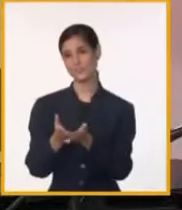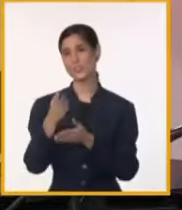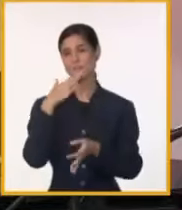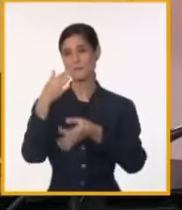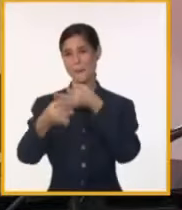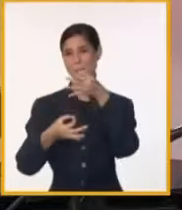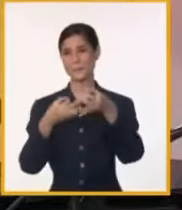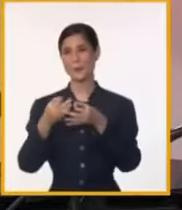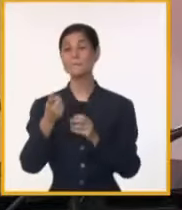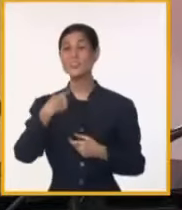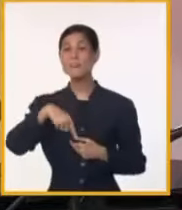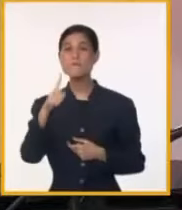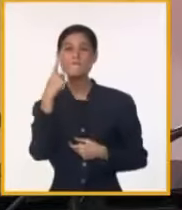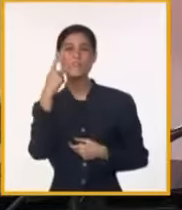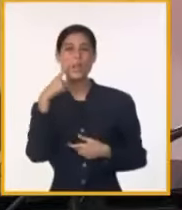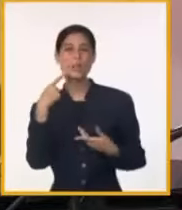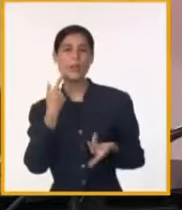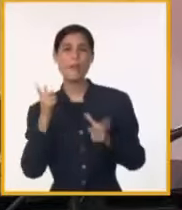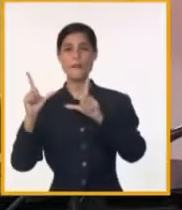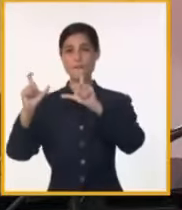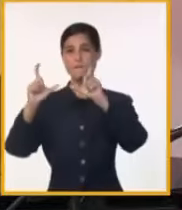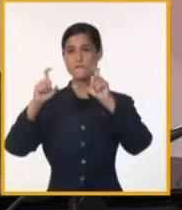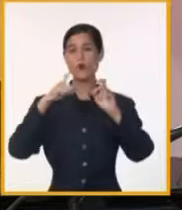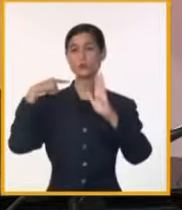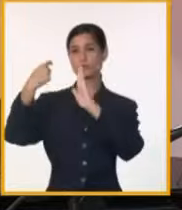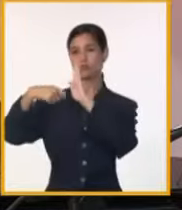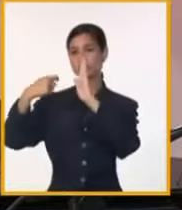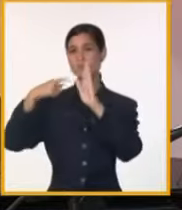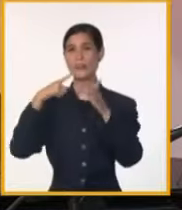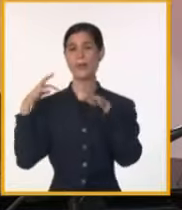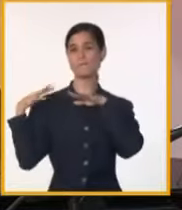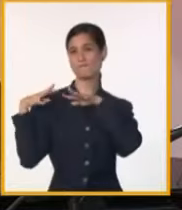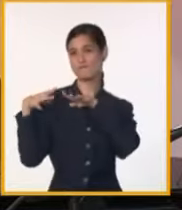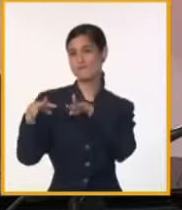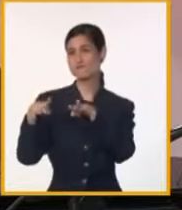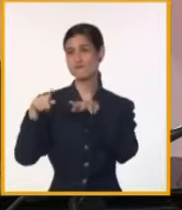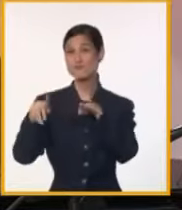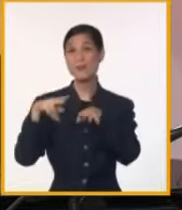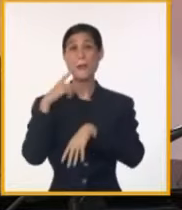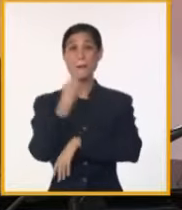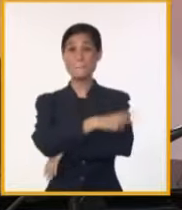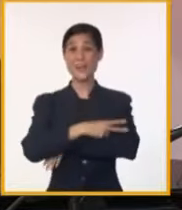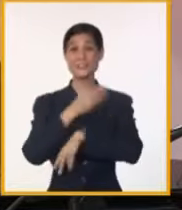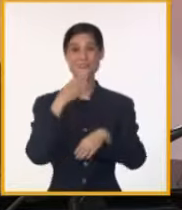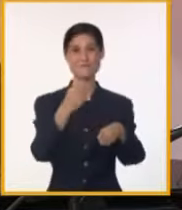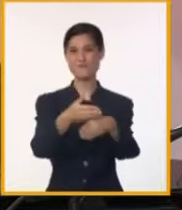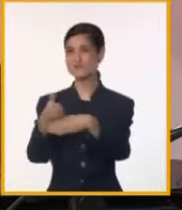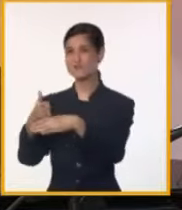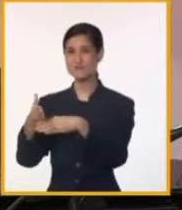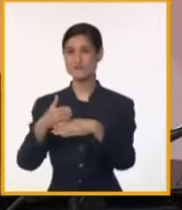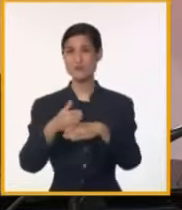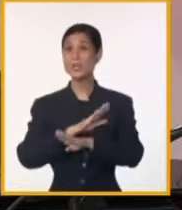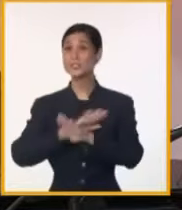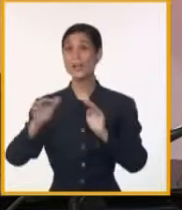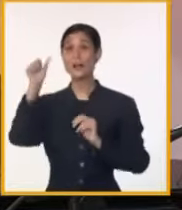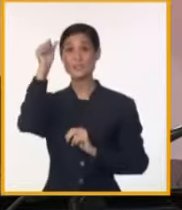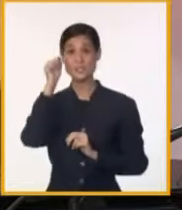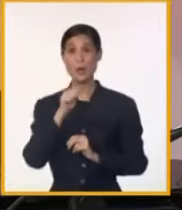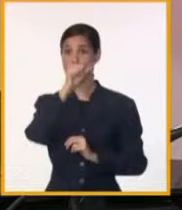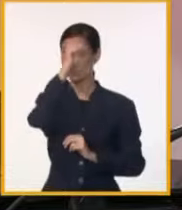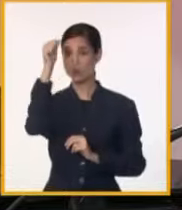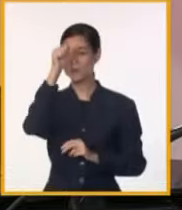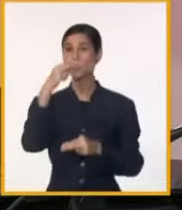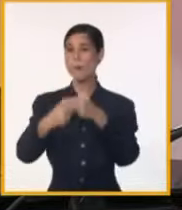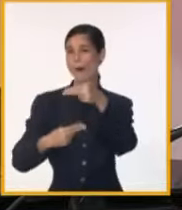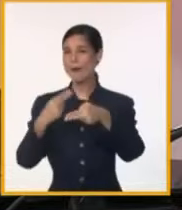las manifestaciones de solidaridad con el pueblo palestino que en diversas partes del mundo se dieron este fin de semana a la